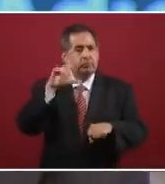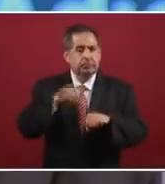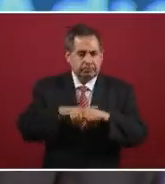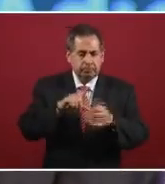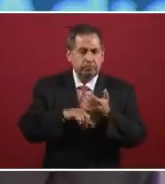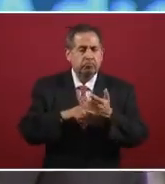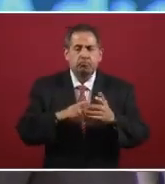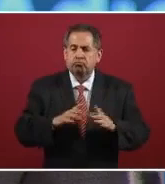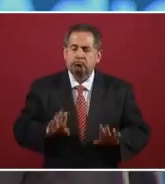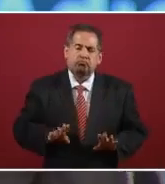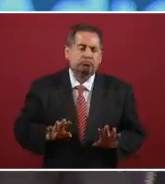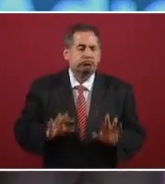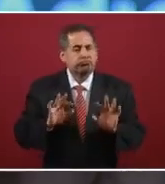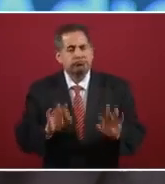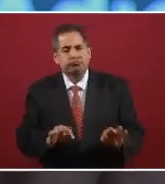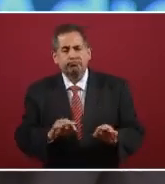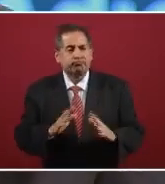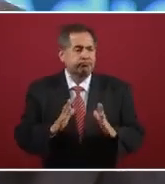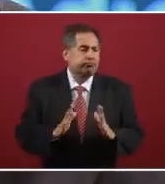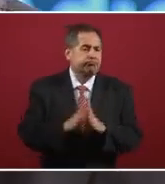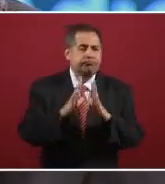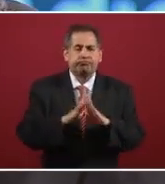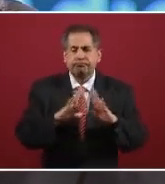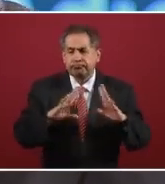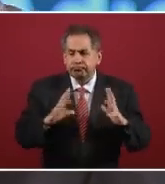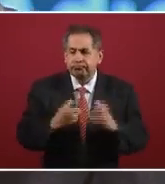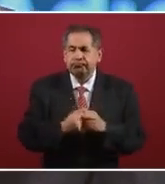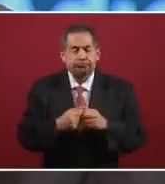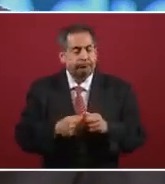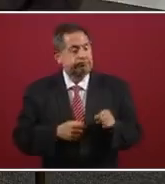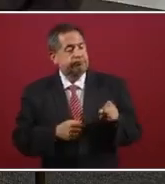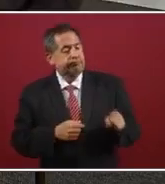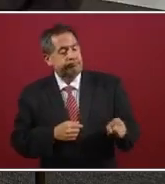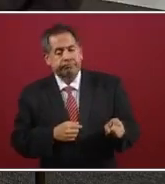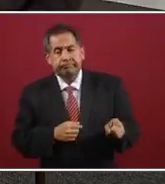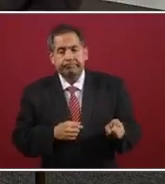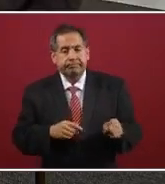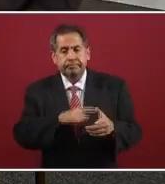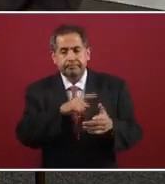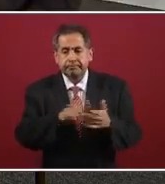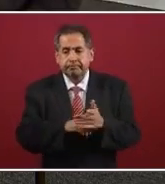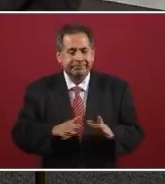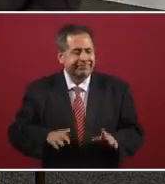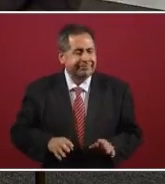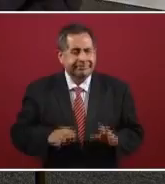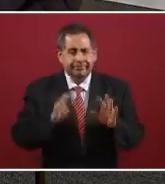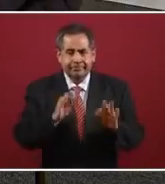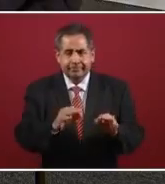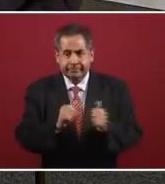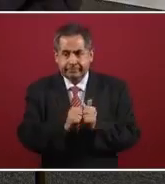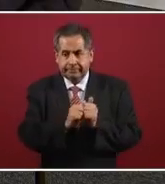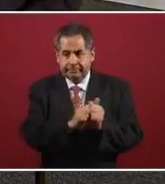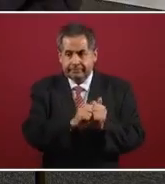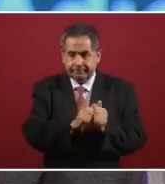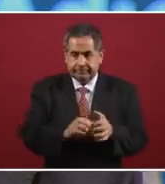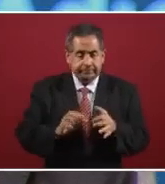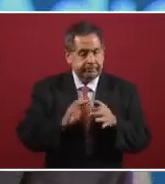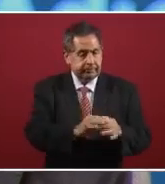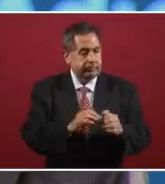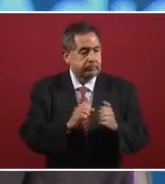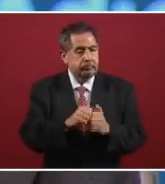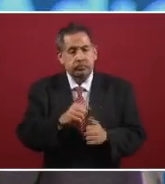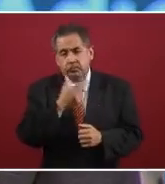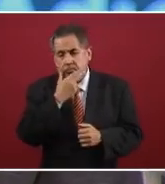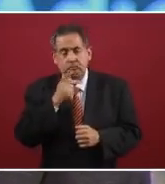del bienestar, de la participación comunitaria, del espacio de identidad colectiva de las y